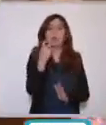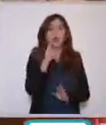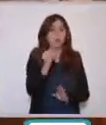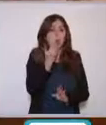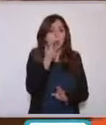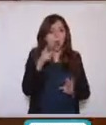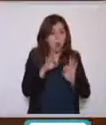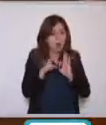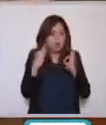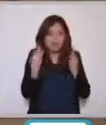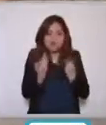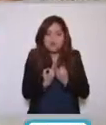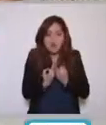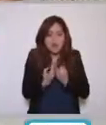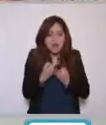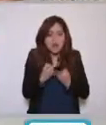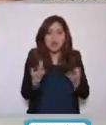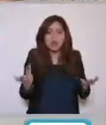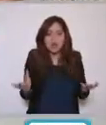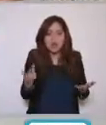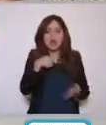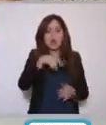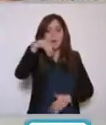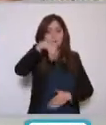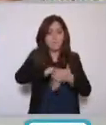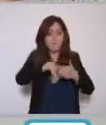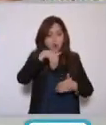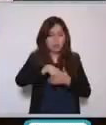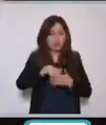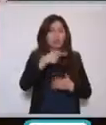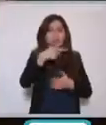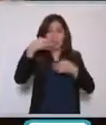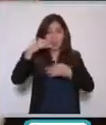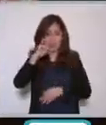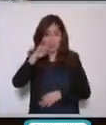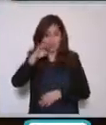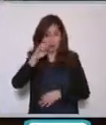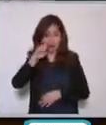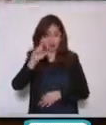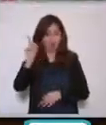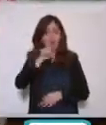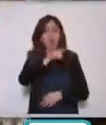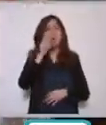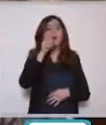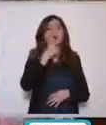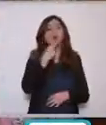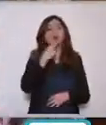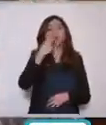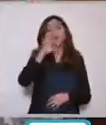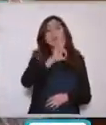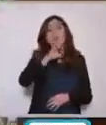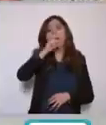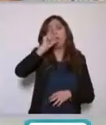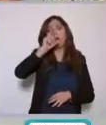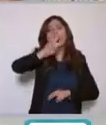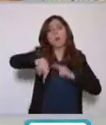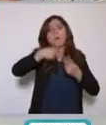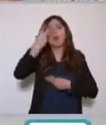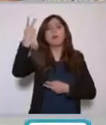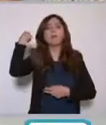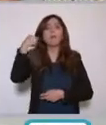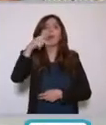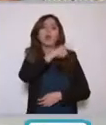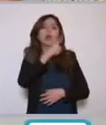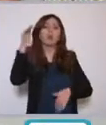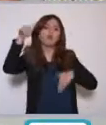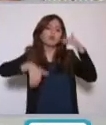tienen construcción, entonces lo que pasa es que es una bolsa mucho más informal, que se considera buena playera, por ejemplo, ¿no? Ah, claro, te la cabe hasta llevas- la